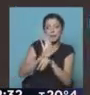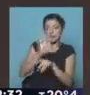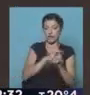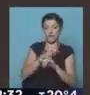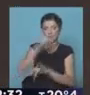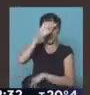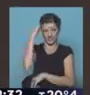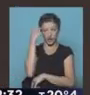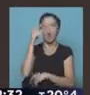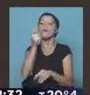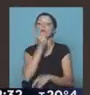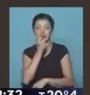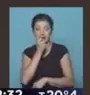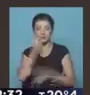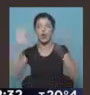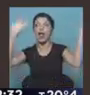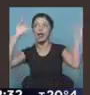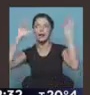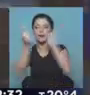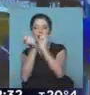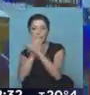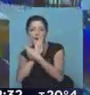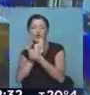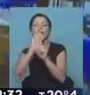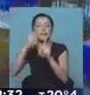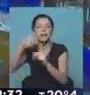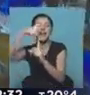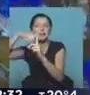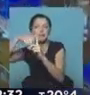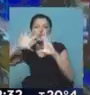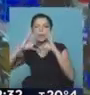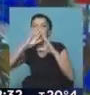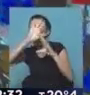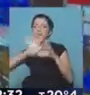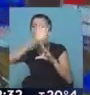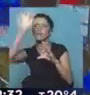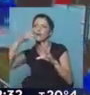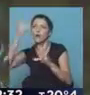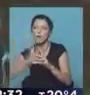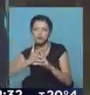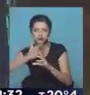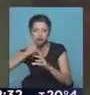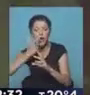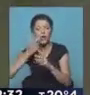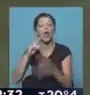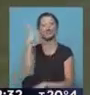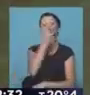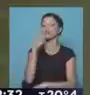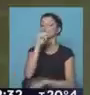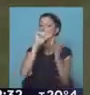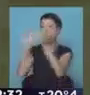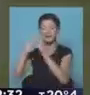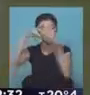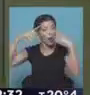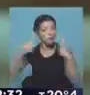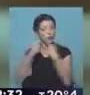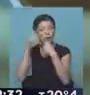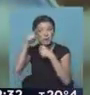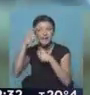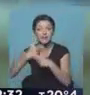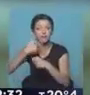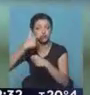es el cambio climático, otra el efecto invernadero. 200 países se han puesto de acuerdo para reducir el efecto invernadero.